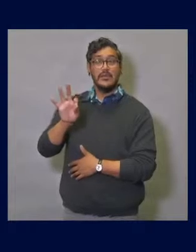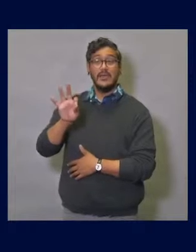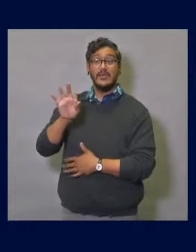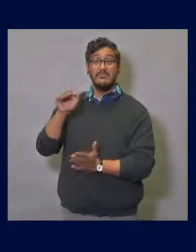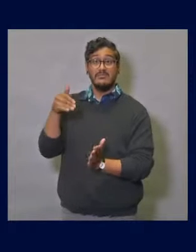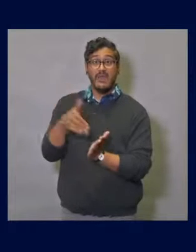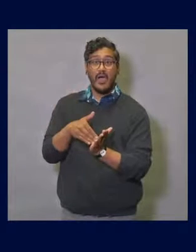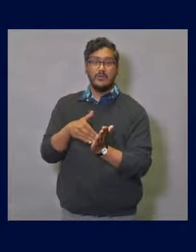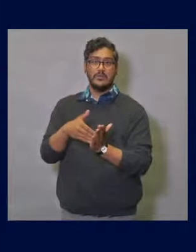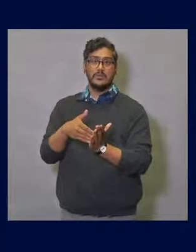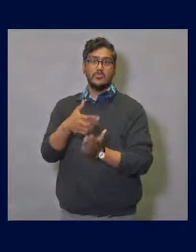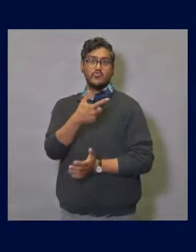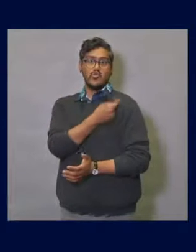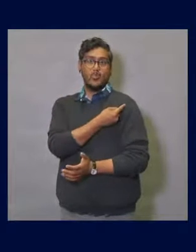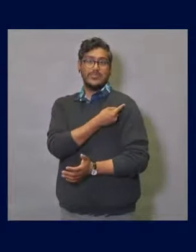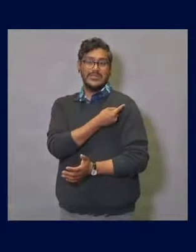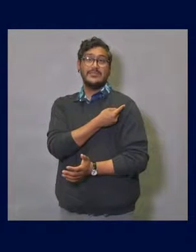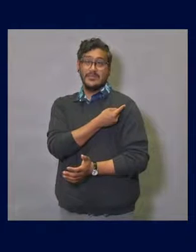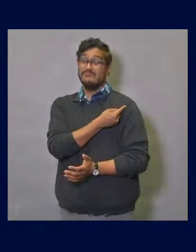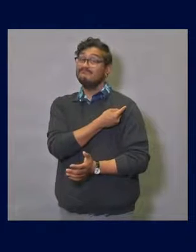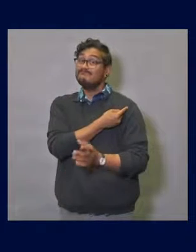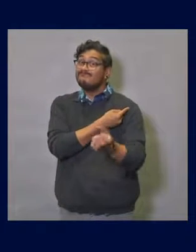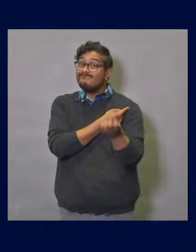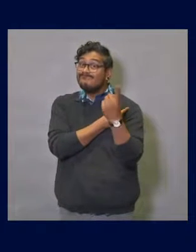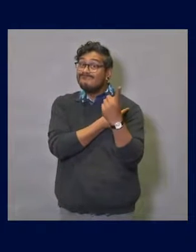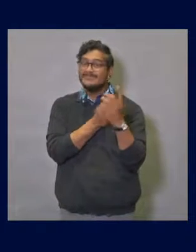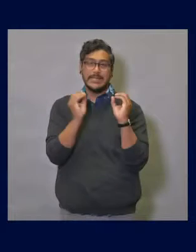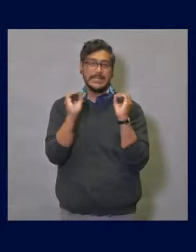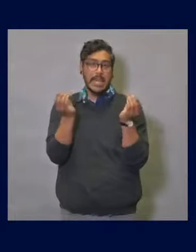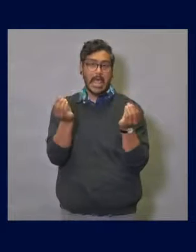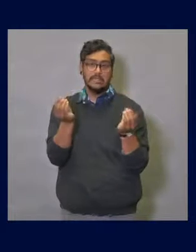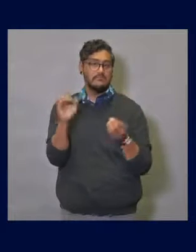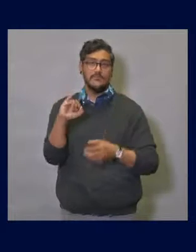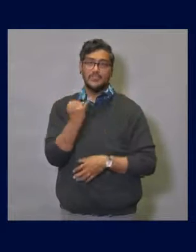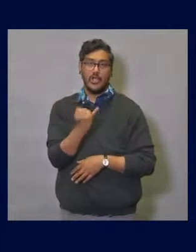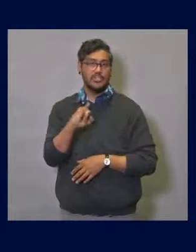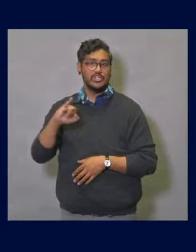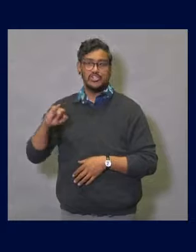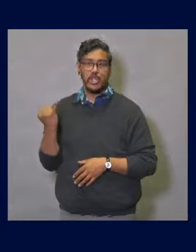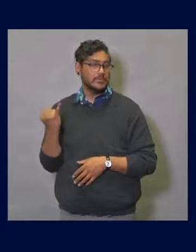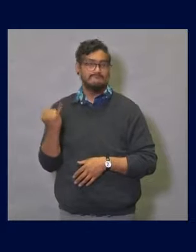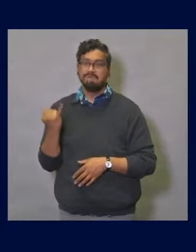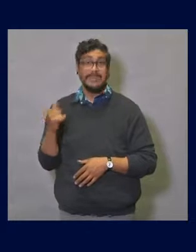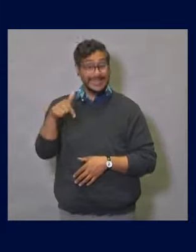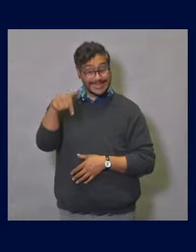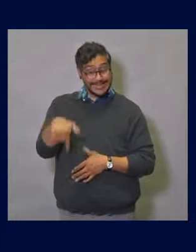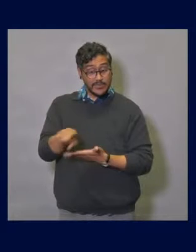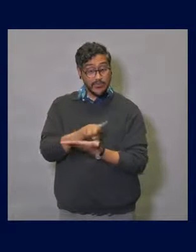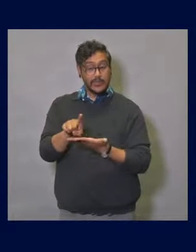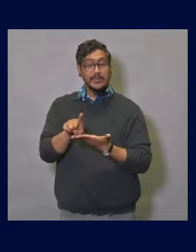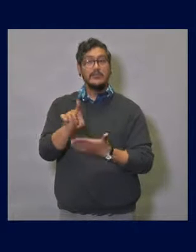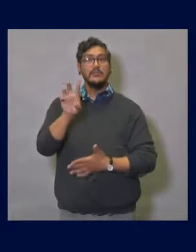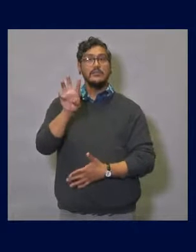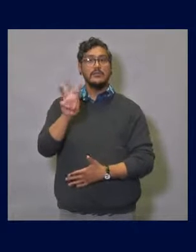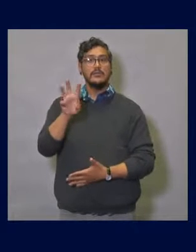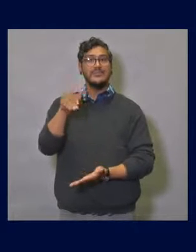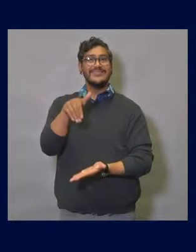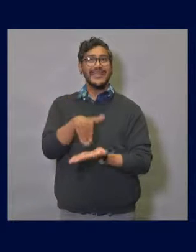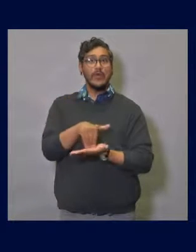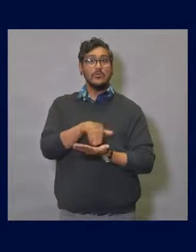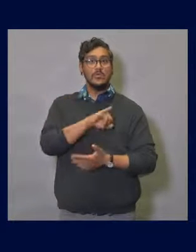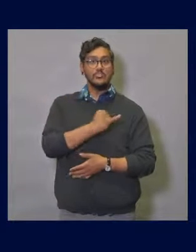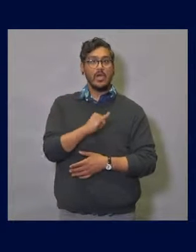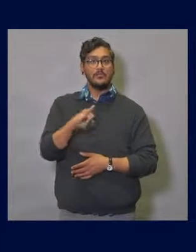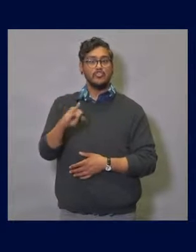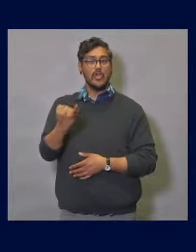259,000 dosis, ninguna de las cuales era de Johnson & Johnson. Esta semana recibimos 6,000 dosis de la vacuna de Johnson